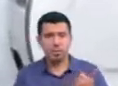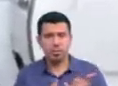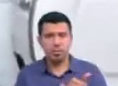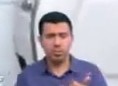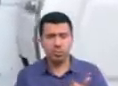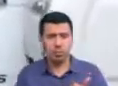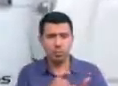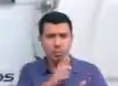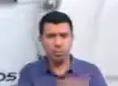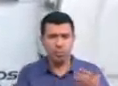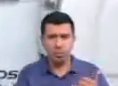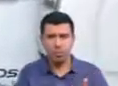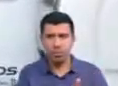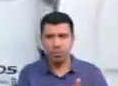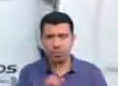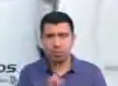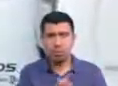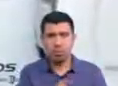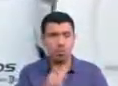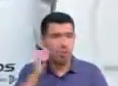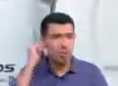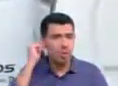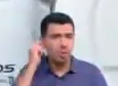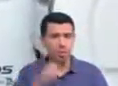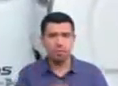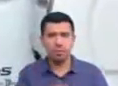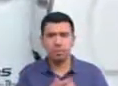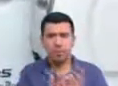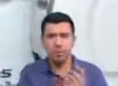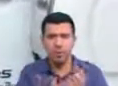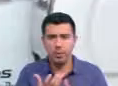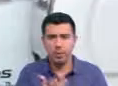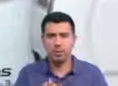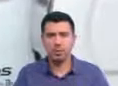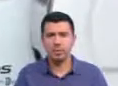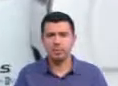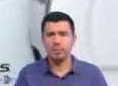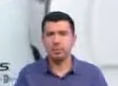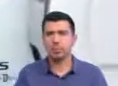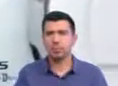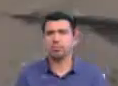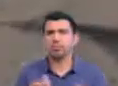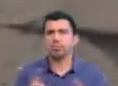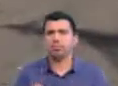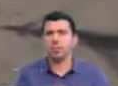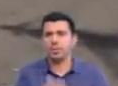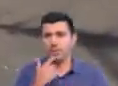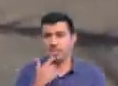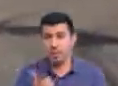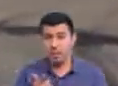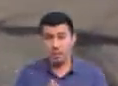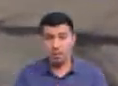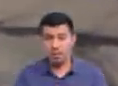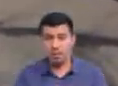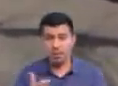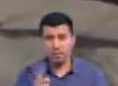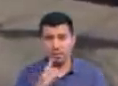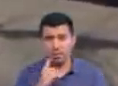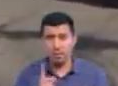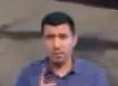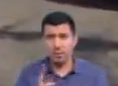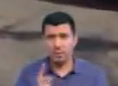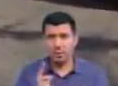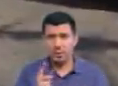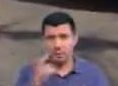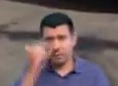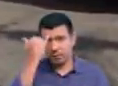órdenes de comparendo por utilizar auriculares, y se llegó hasta algo poco prescindible, como es